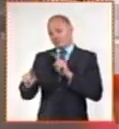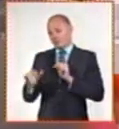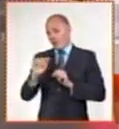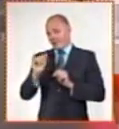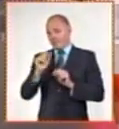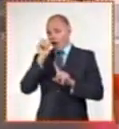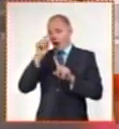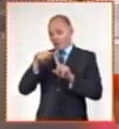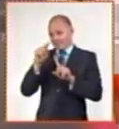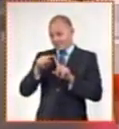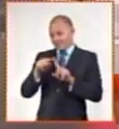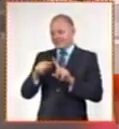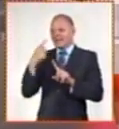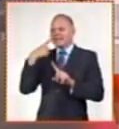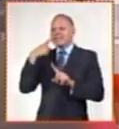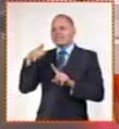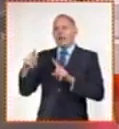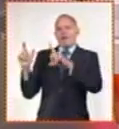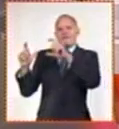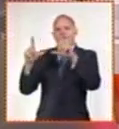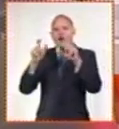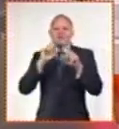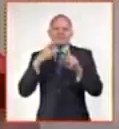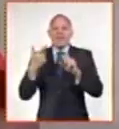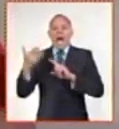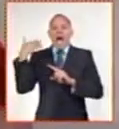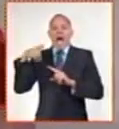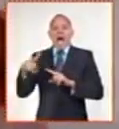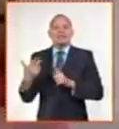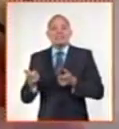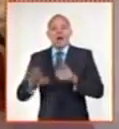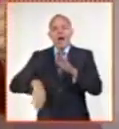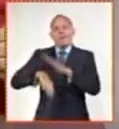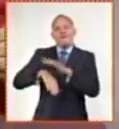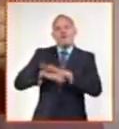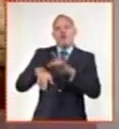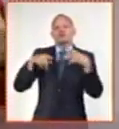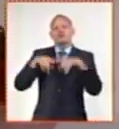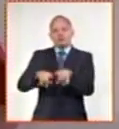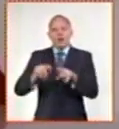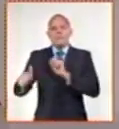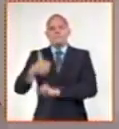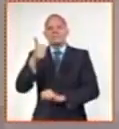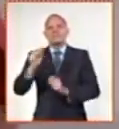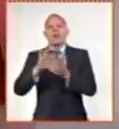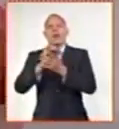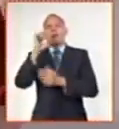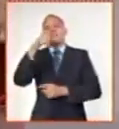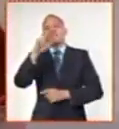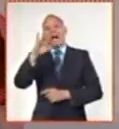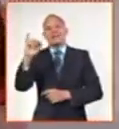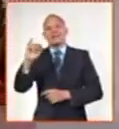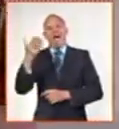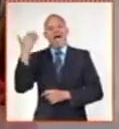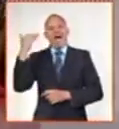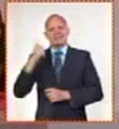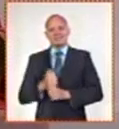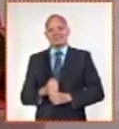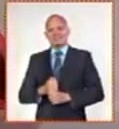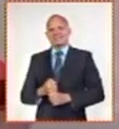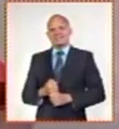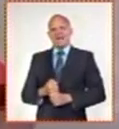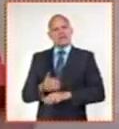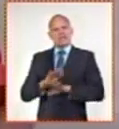fútbol con Macri, que bueno, fueron desmentidas durante las últimas horas. O sea, lo cierto o lo incierto con relación a